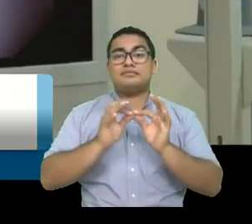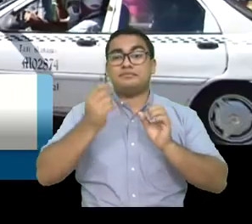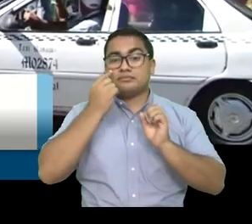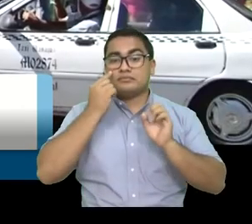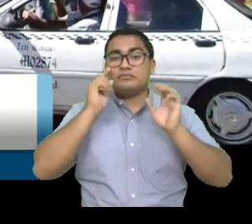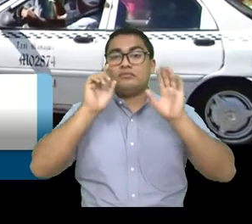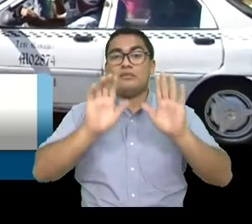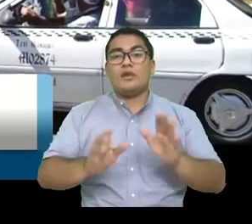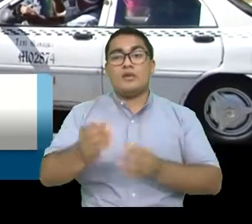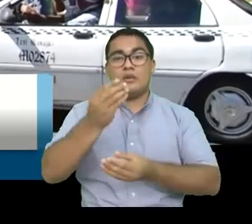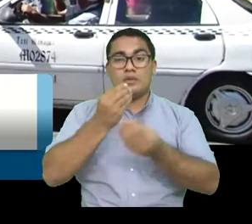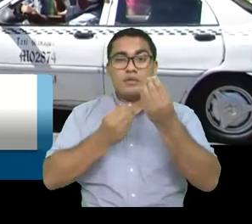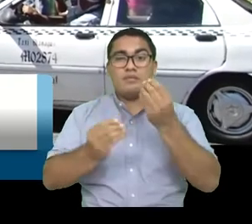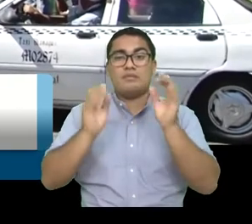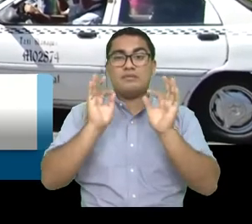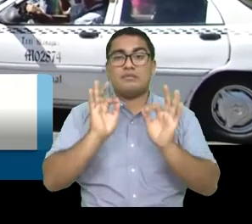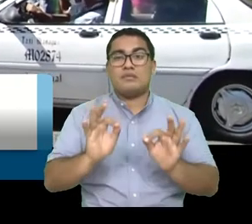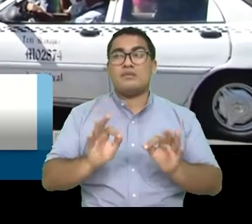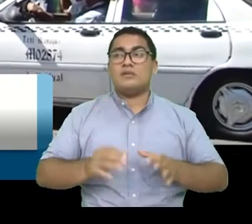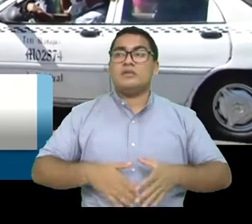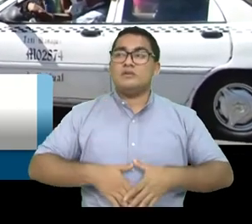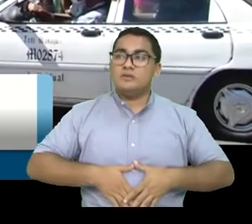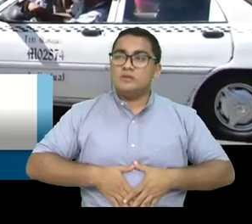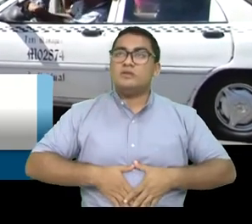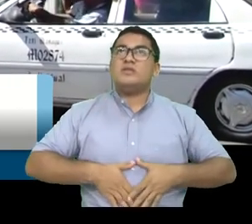bien. Ahí es donde viene el cáncer de estómago, ¿eh?